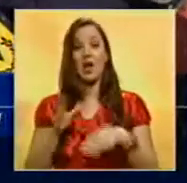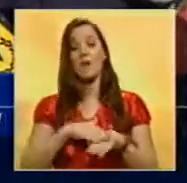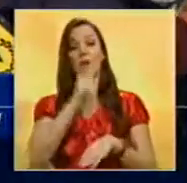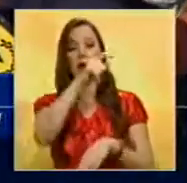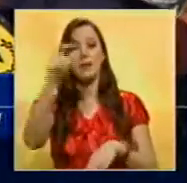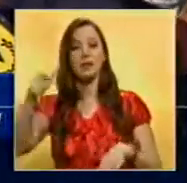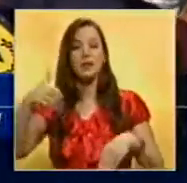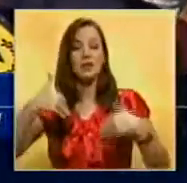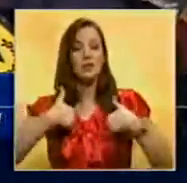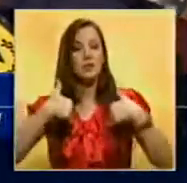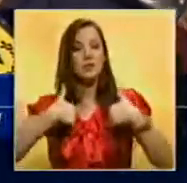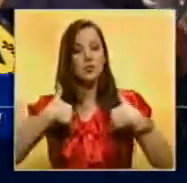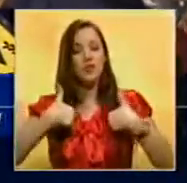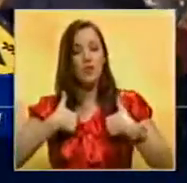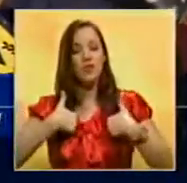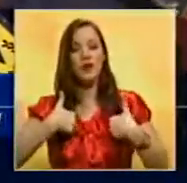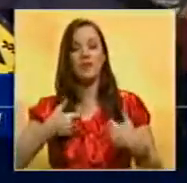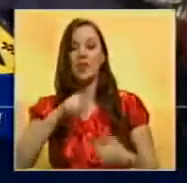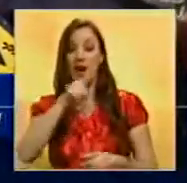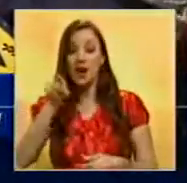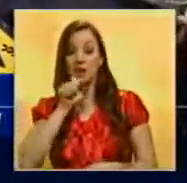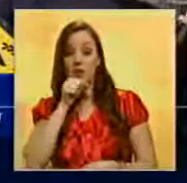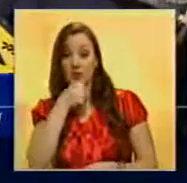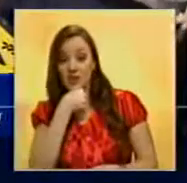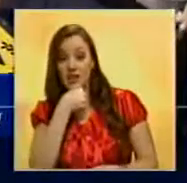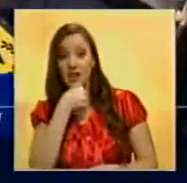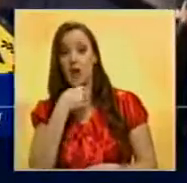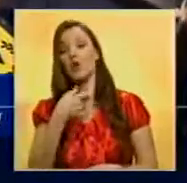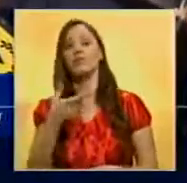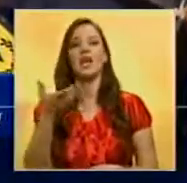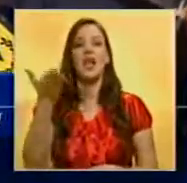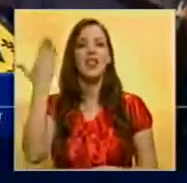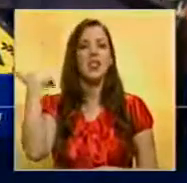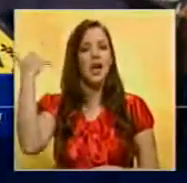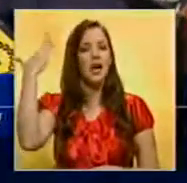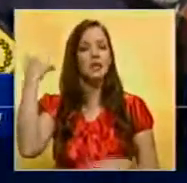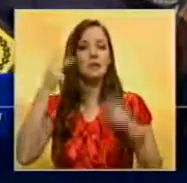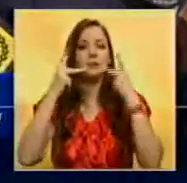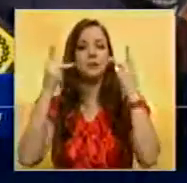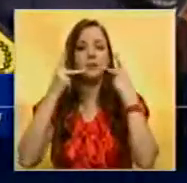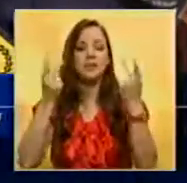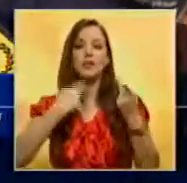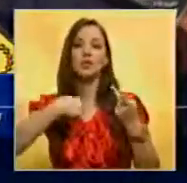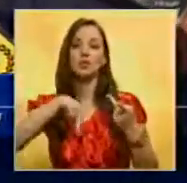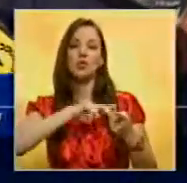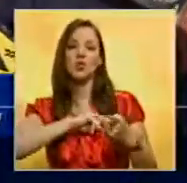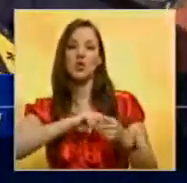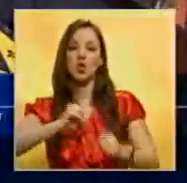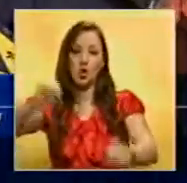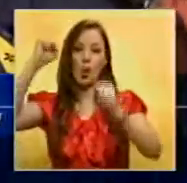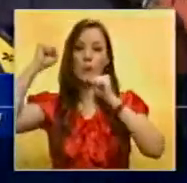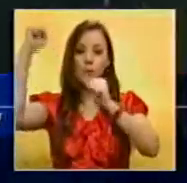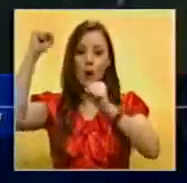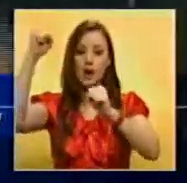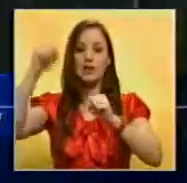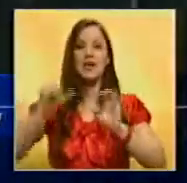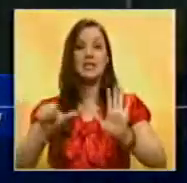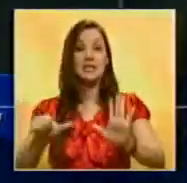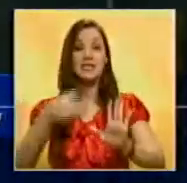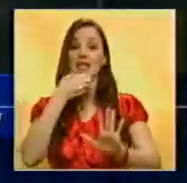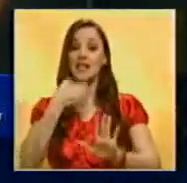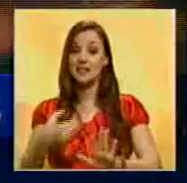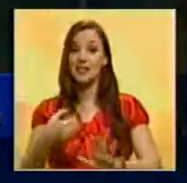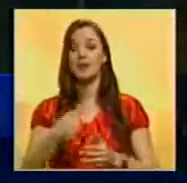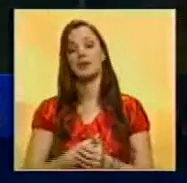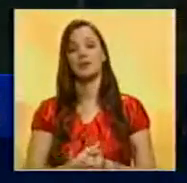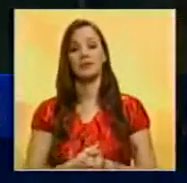A esos viejos verdes de la política, de las finanzas, de la economía, nosotros vamos a dar una paliza electoral el 6 de diciembre. El diputado de la